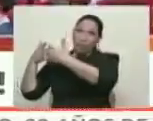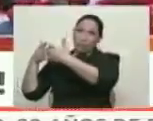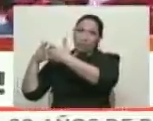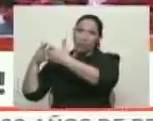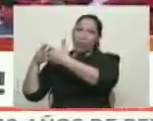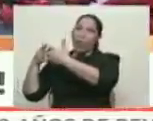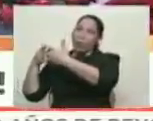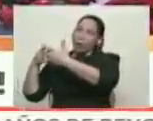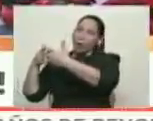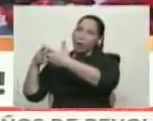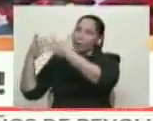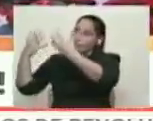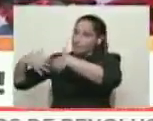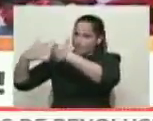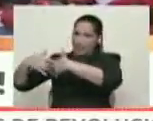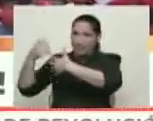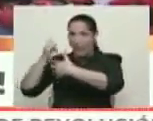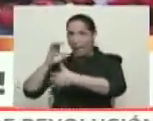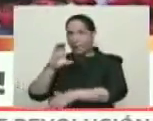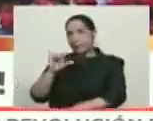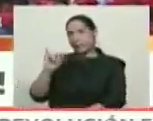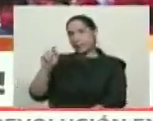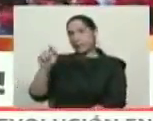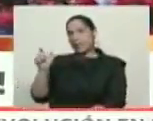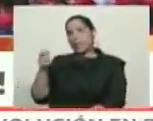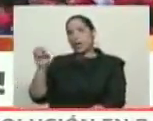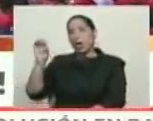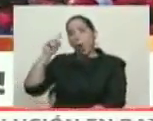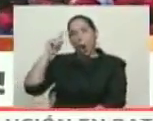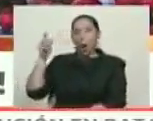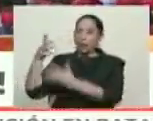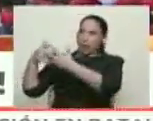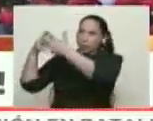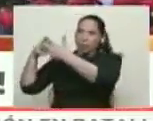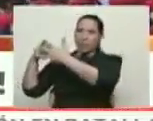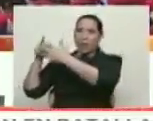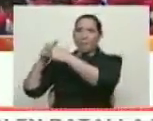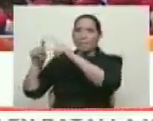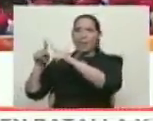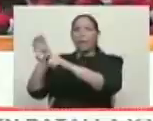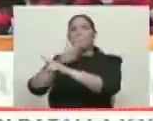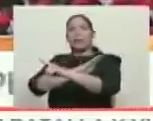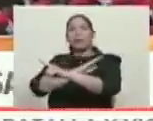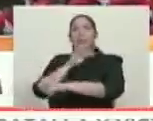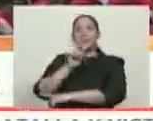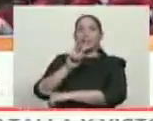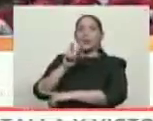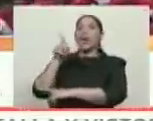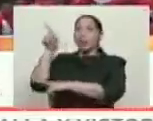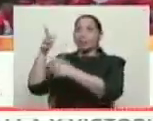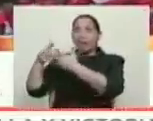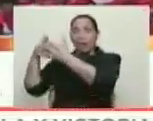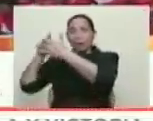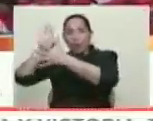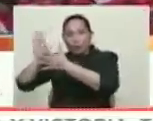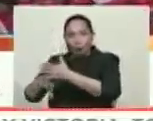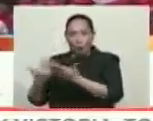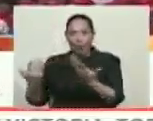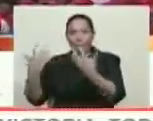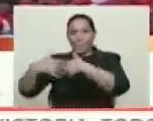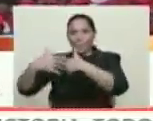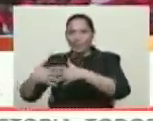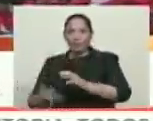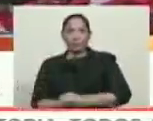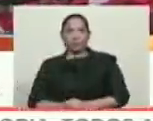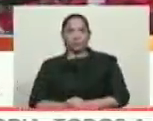que es, sin lugar a duda, una de las mayores y más perversas acciones en contra de la industria petrolera